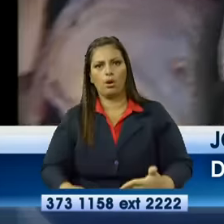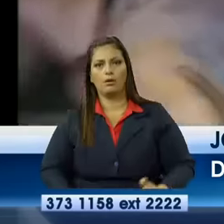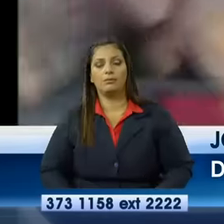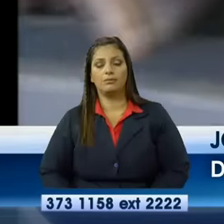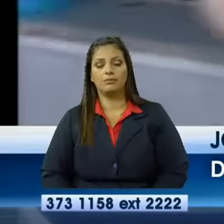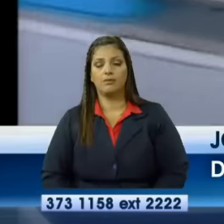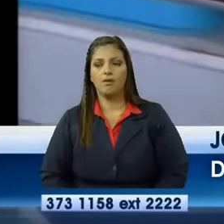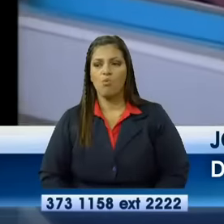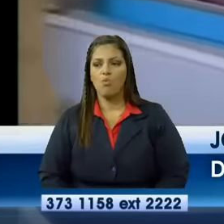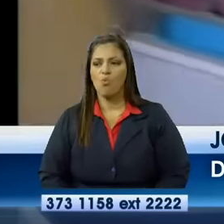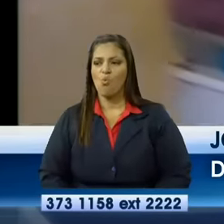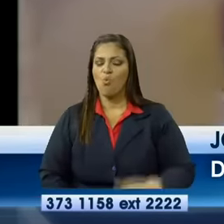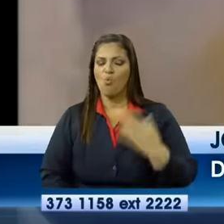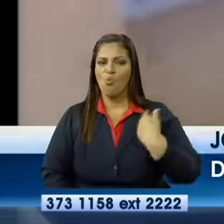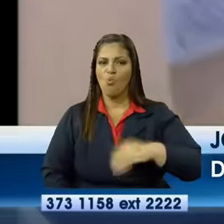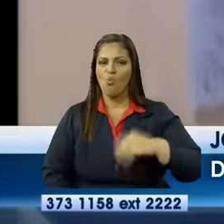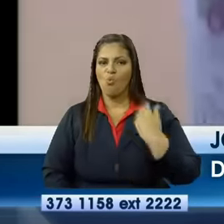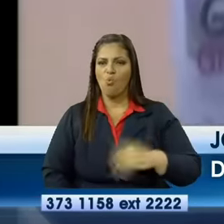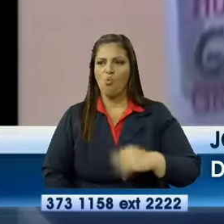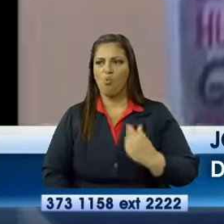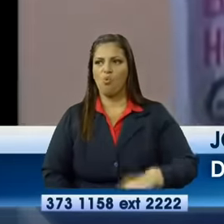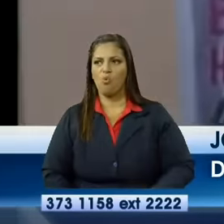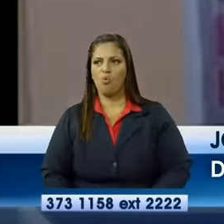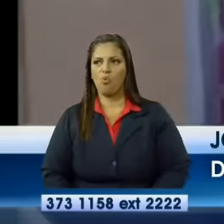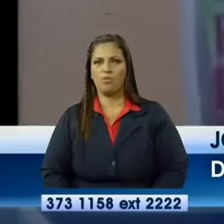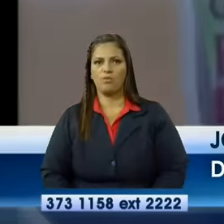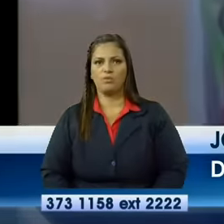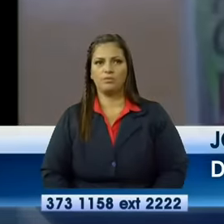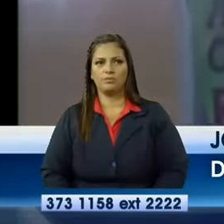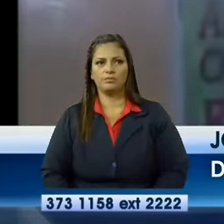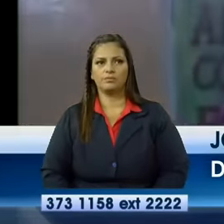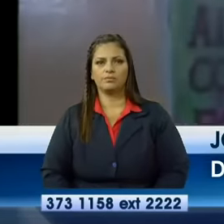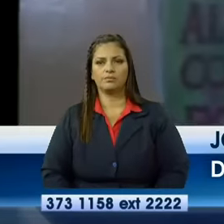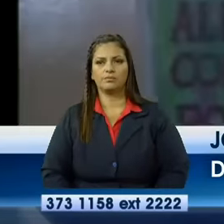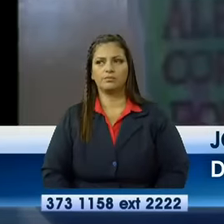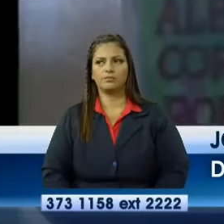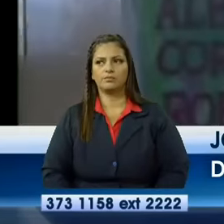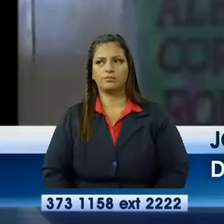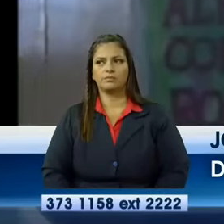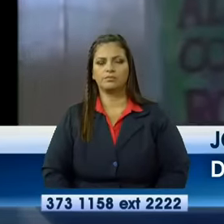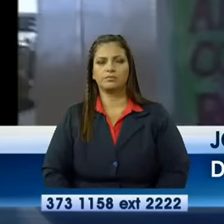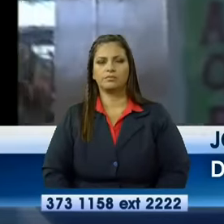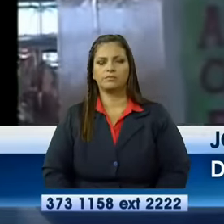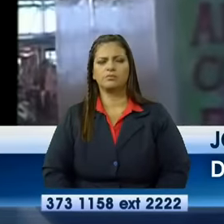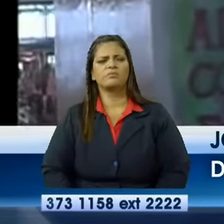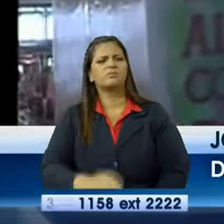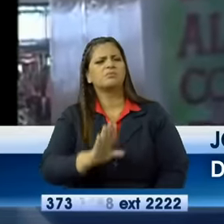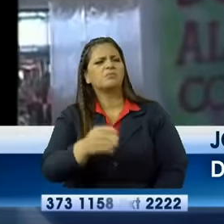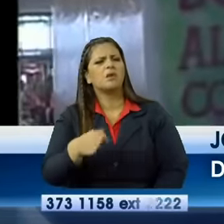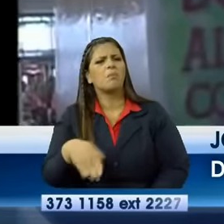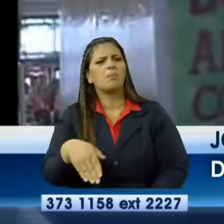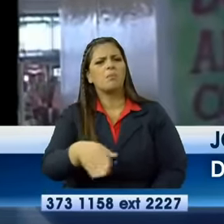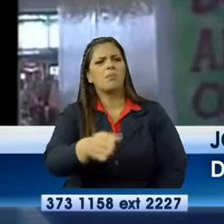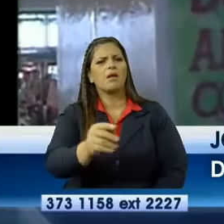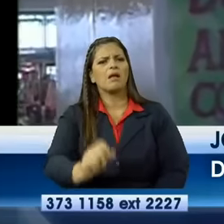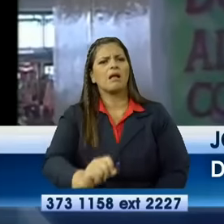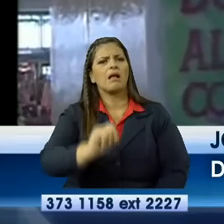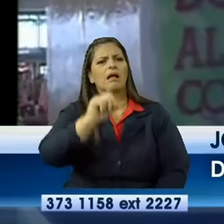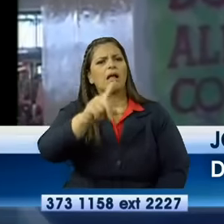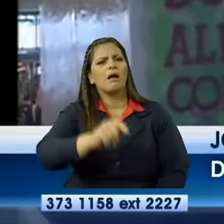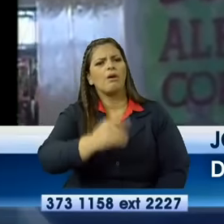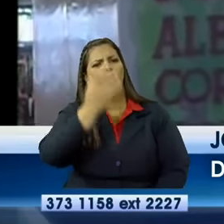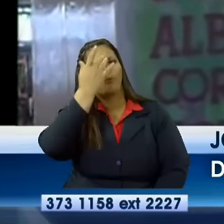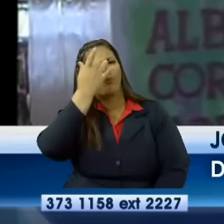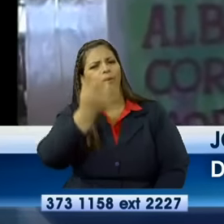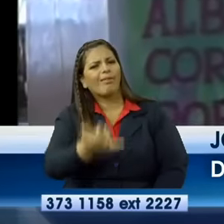$12 en 2 libras de picudo. La entiendo. Amigo, muy buenos días. ¿Qué ha pasado con el precio del pescado, específicamente